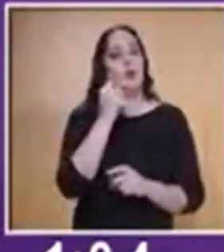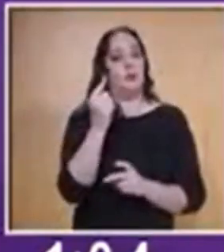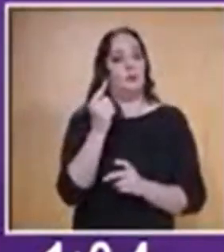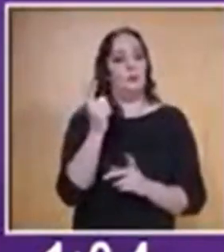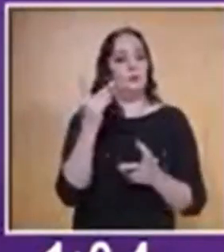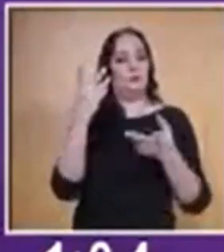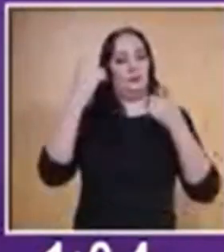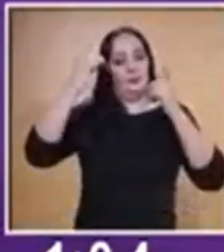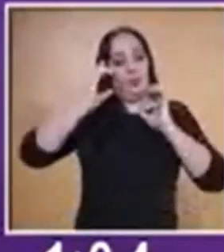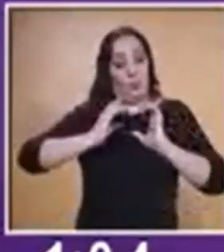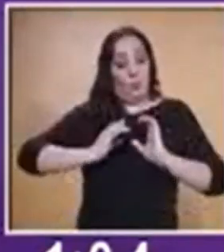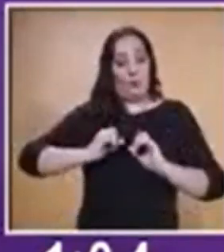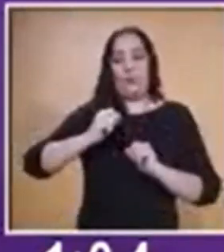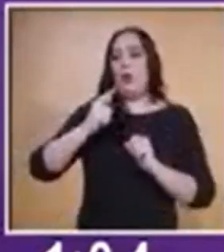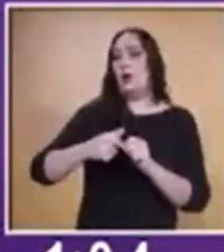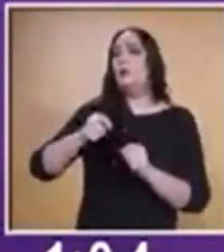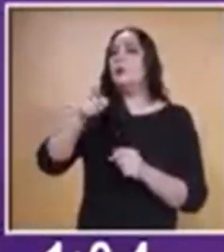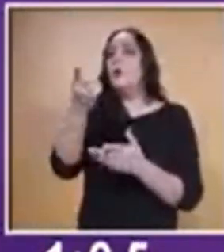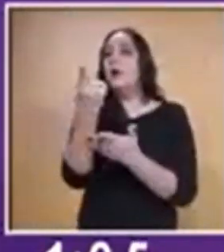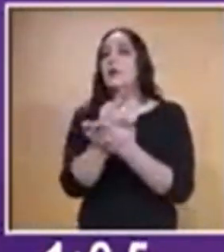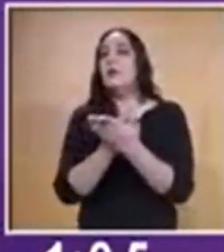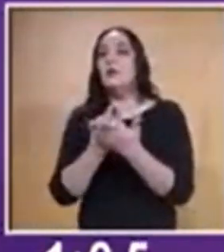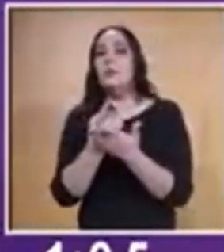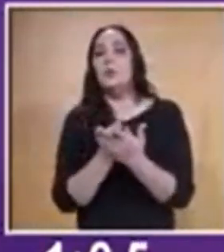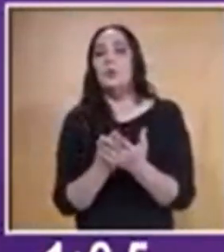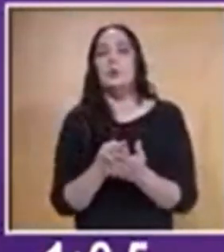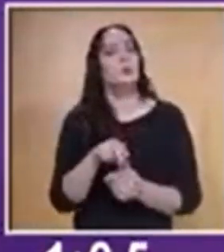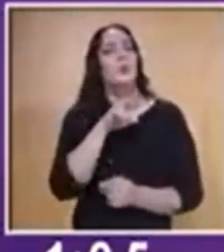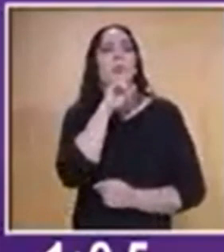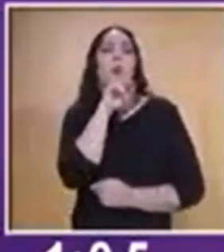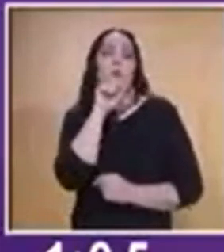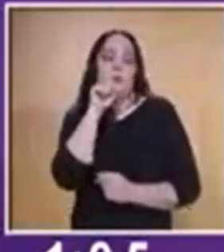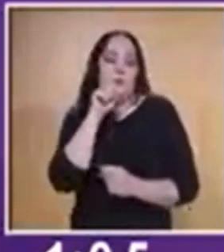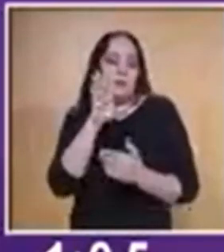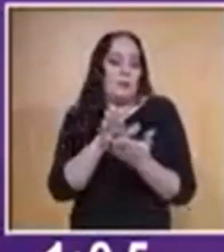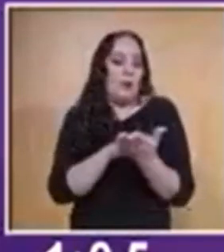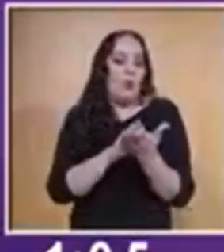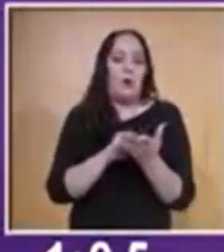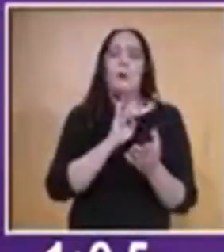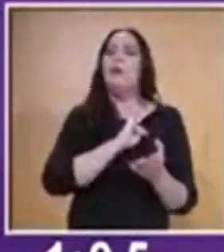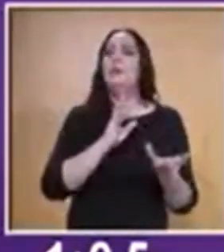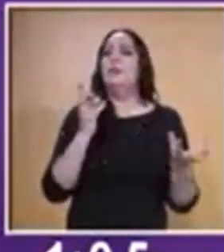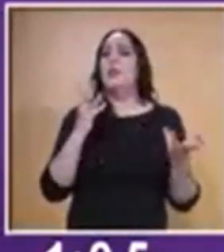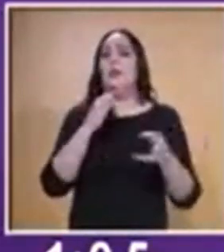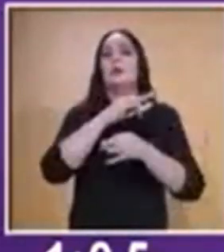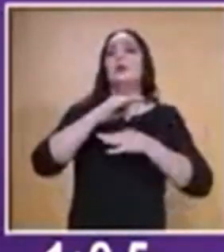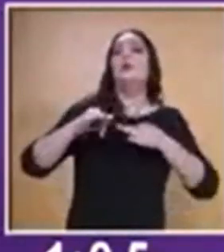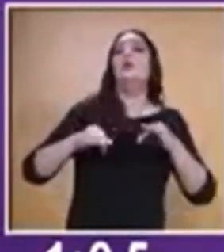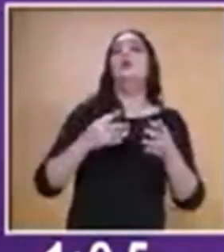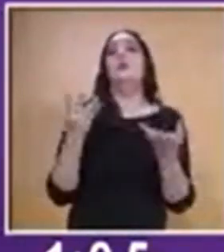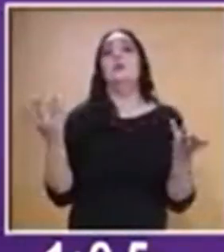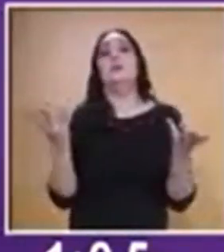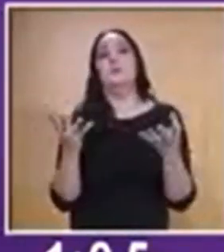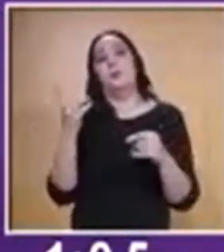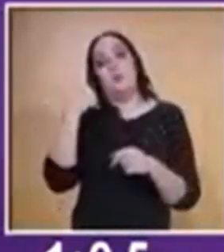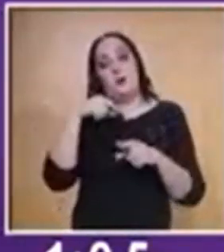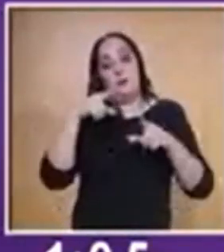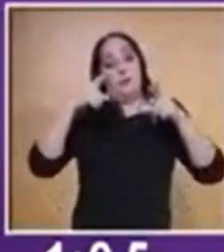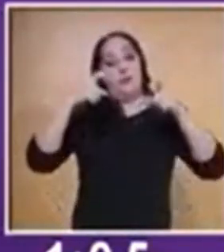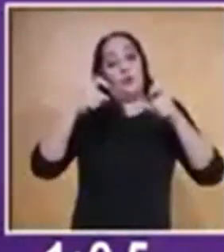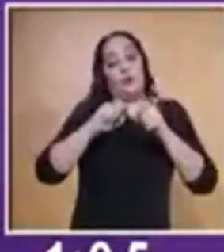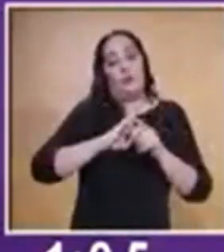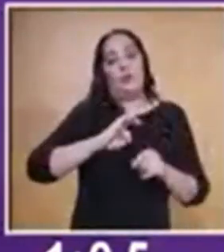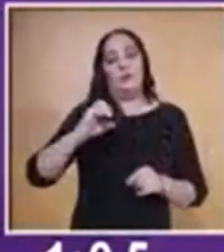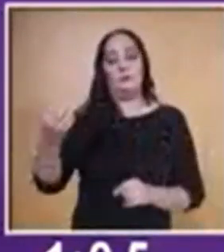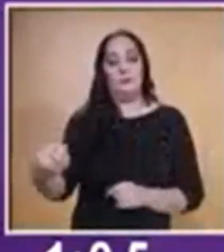hoja. No te preocupes de hacer el dibujo muy grande. En la misma hoja puedes dibujar los personajes que vamos a trabajar para que le tomes foto y nos la